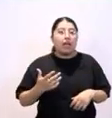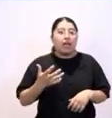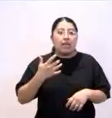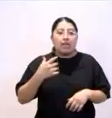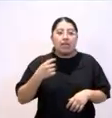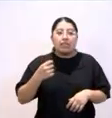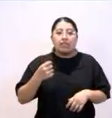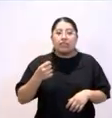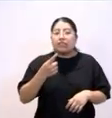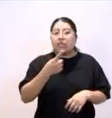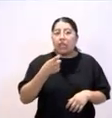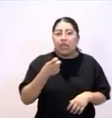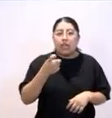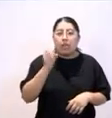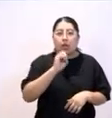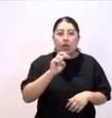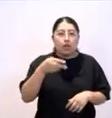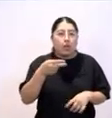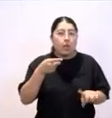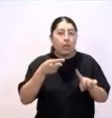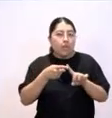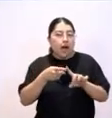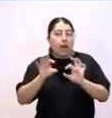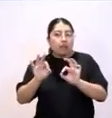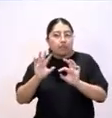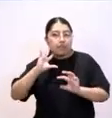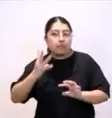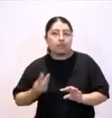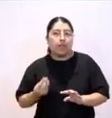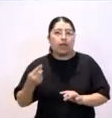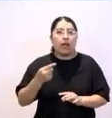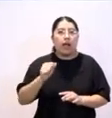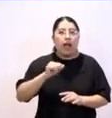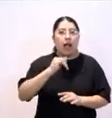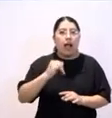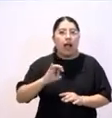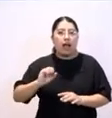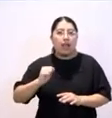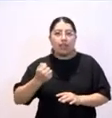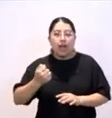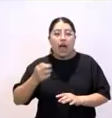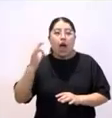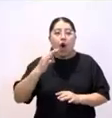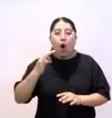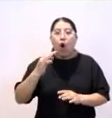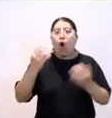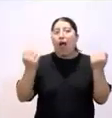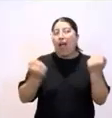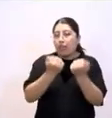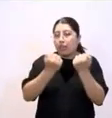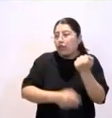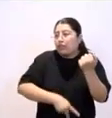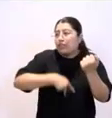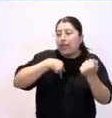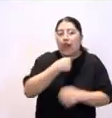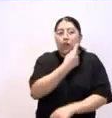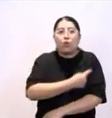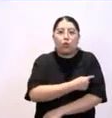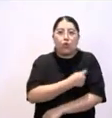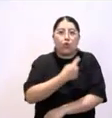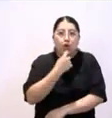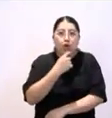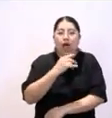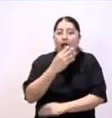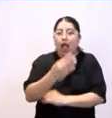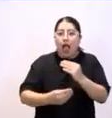los que hace referencia son específicamente para Palestina, para Gaza, o son en su conjunto para todas las acciones de Cruz Roja que hay a lo largo y ancho,